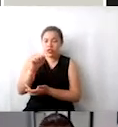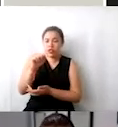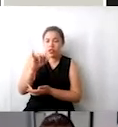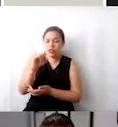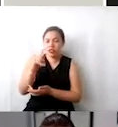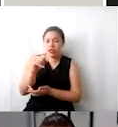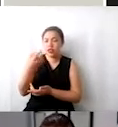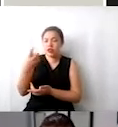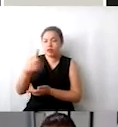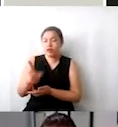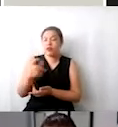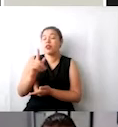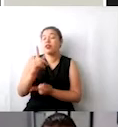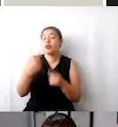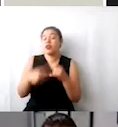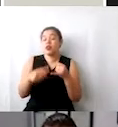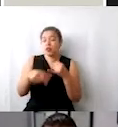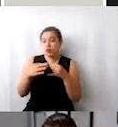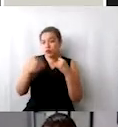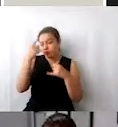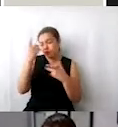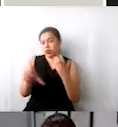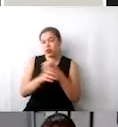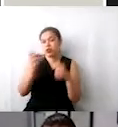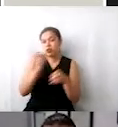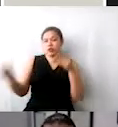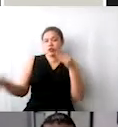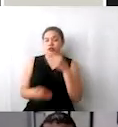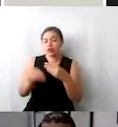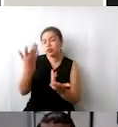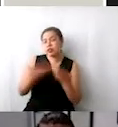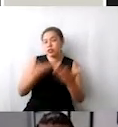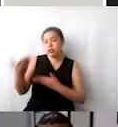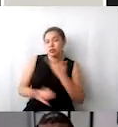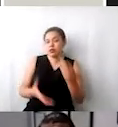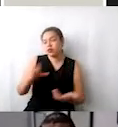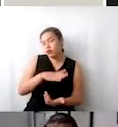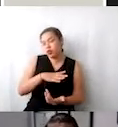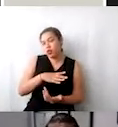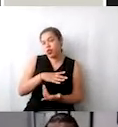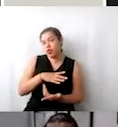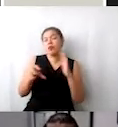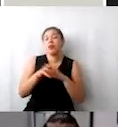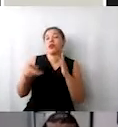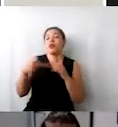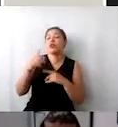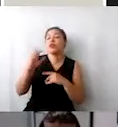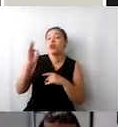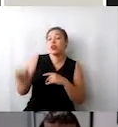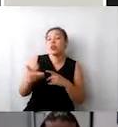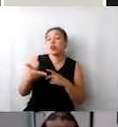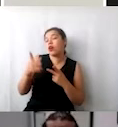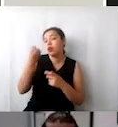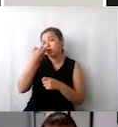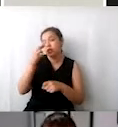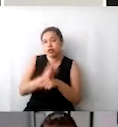último cumple con todos los requerimientos y elementos adicionales para prestar el servicio, como su autorización otorgada por la